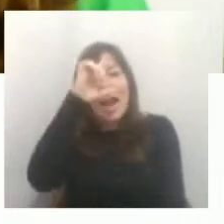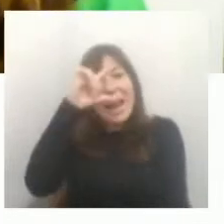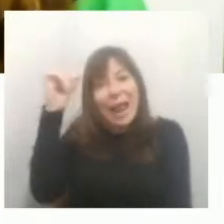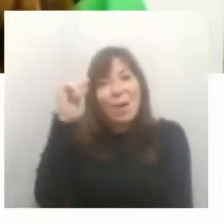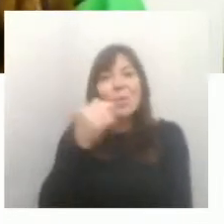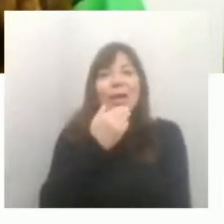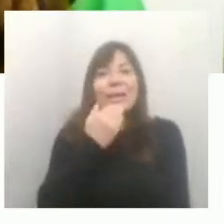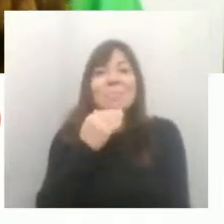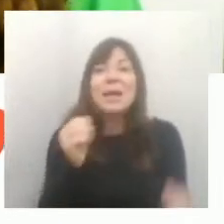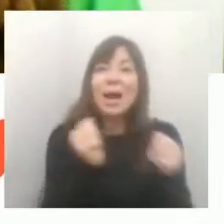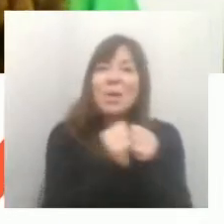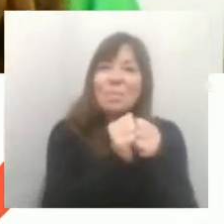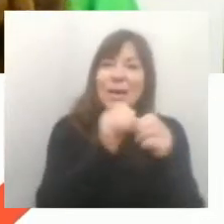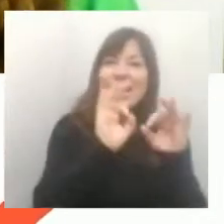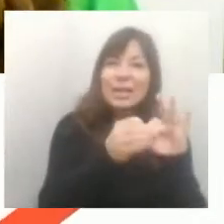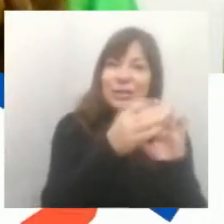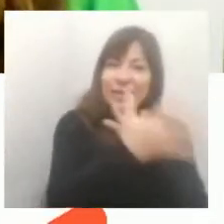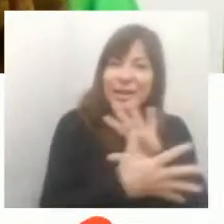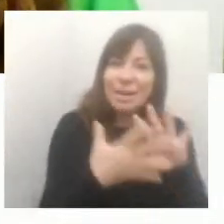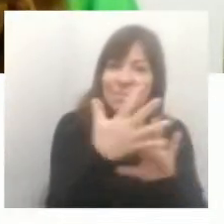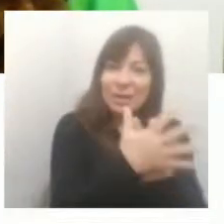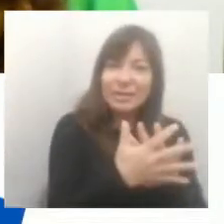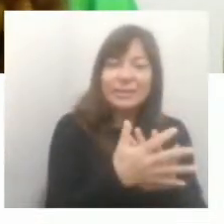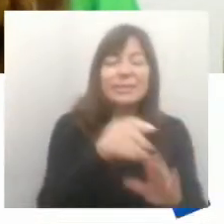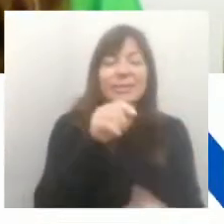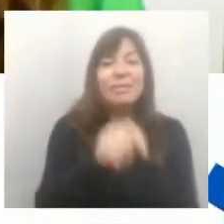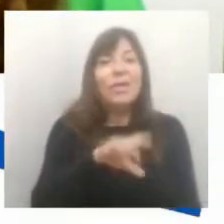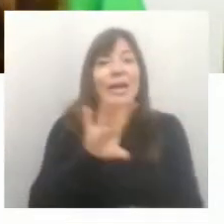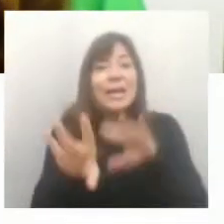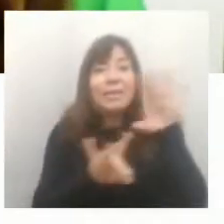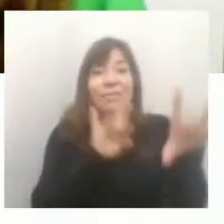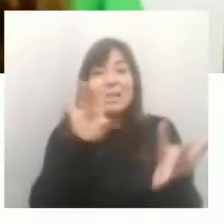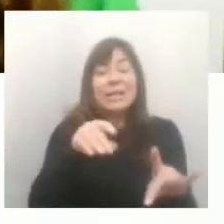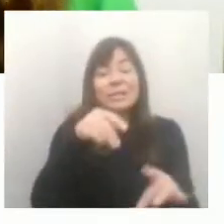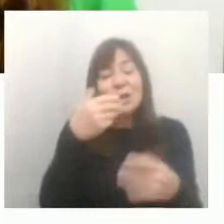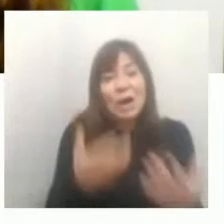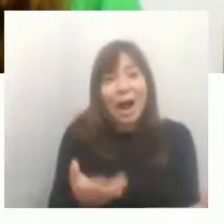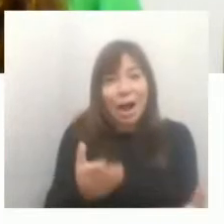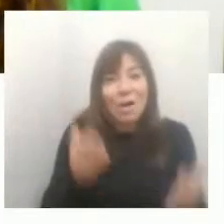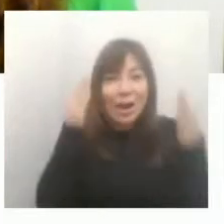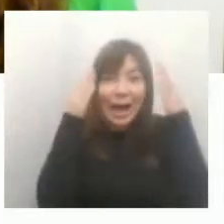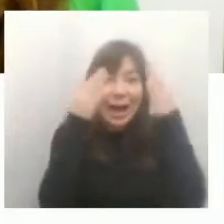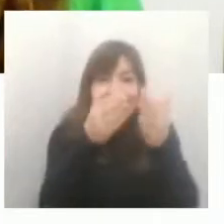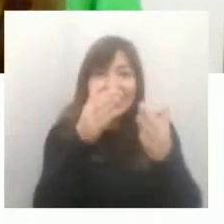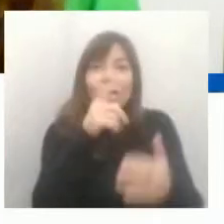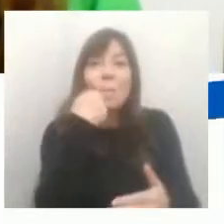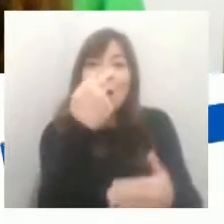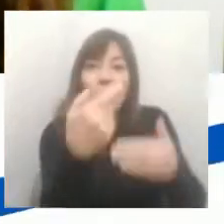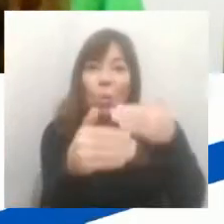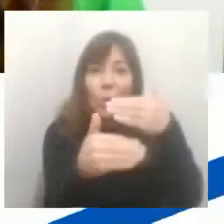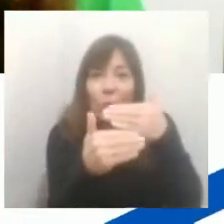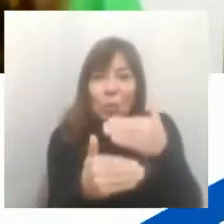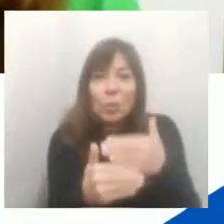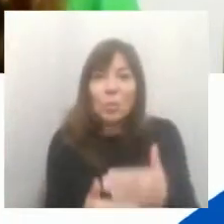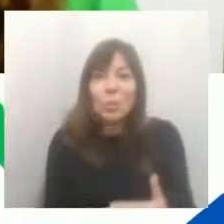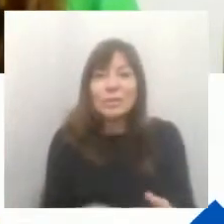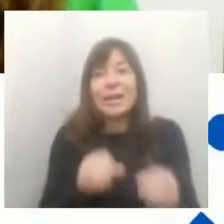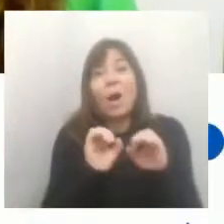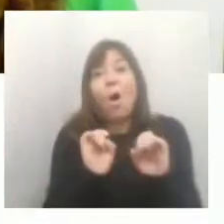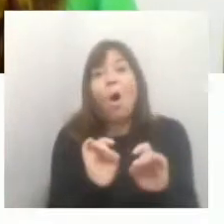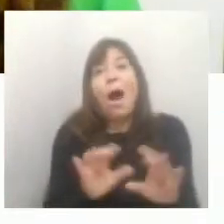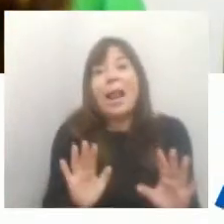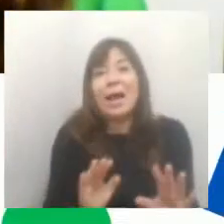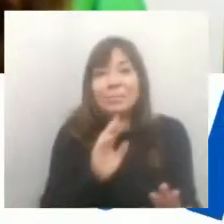acompañando. Les hago la invitación, vamos a estar atentos también a sus preguntas en el chat, vamos a ver si las podemos responder mientras